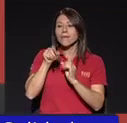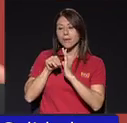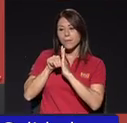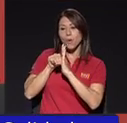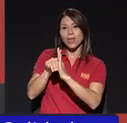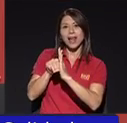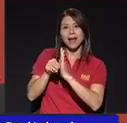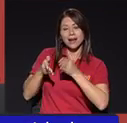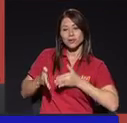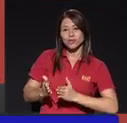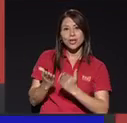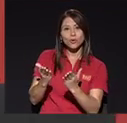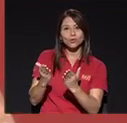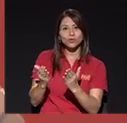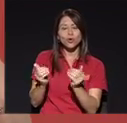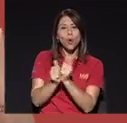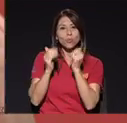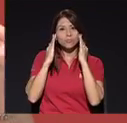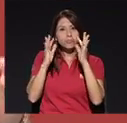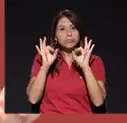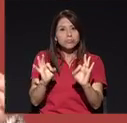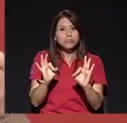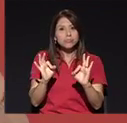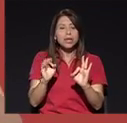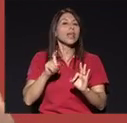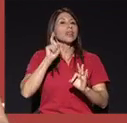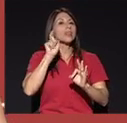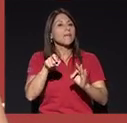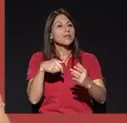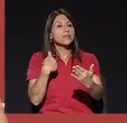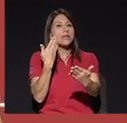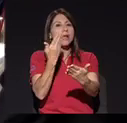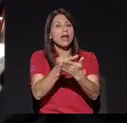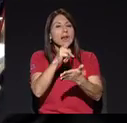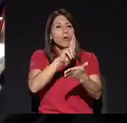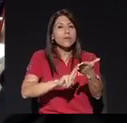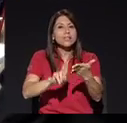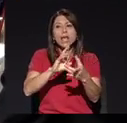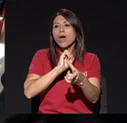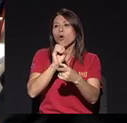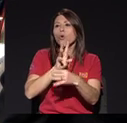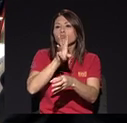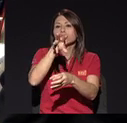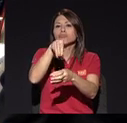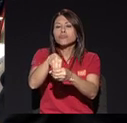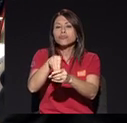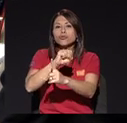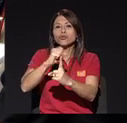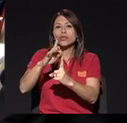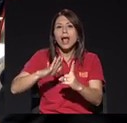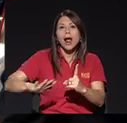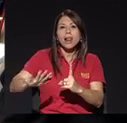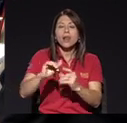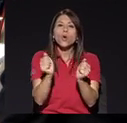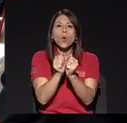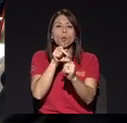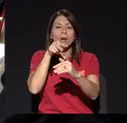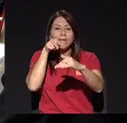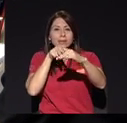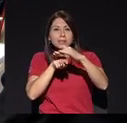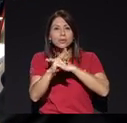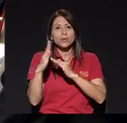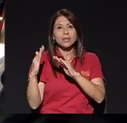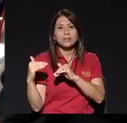los hijos un buen trato, hay que llegar a la universidad o llegar a los diferentes contextos sociales con una visión de